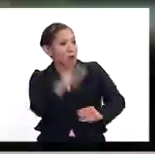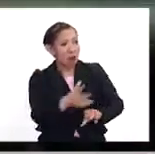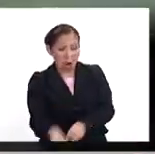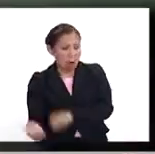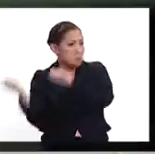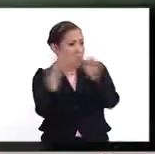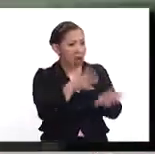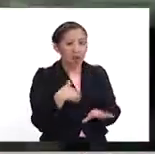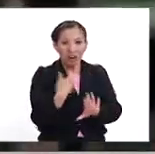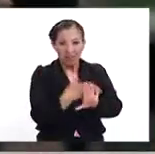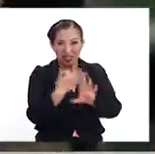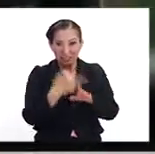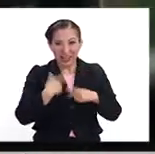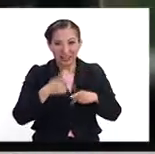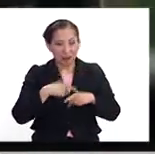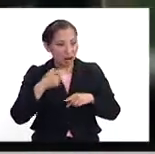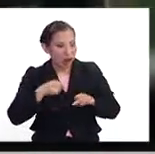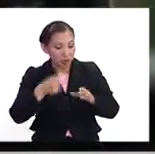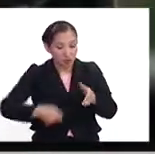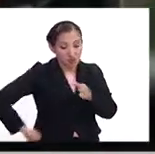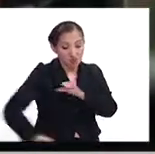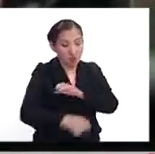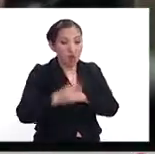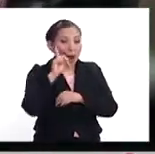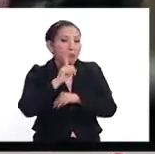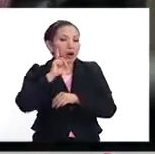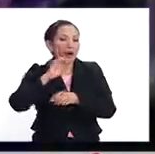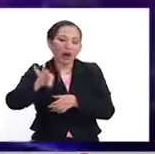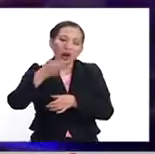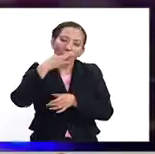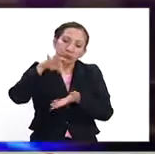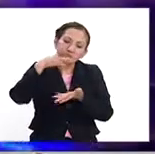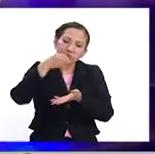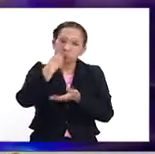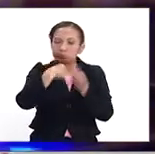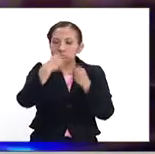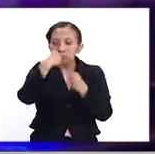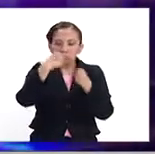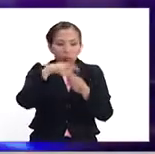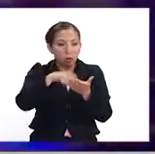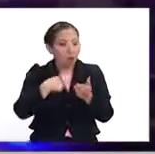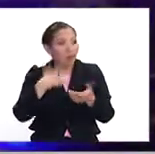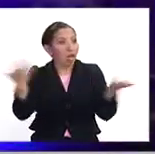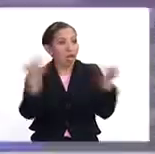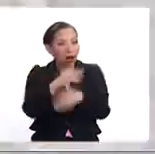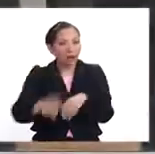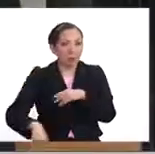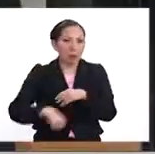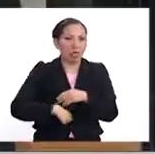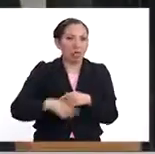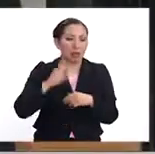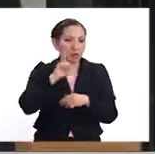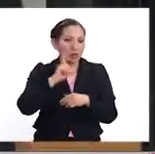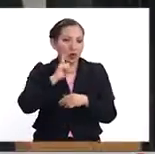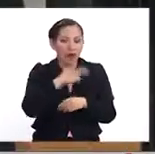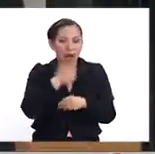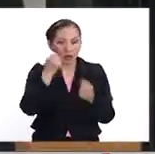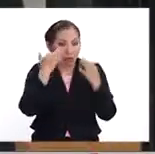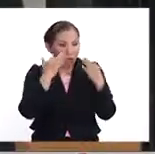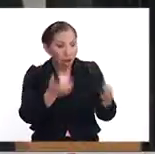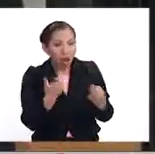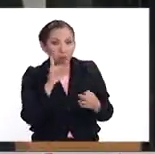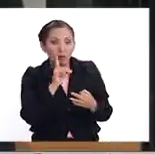otros objetos cuando los sujetos apuñalaron a una mujer que comía en este establecimiento, según comentaron algunos